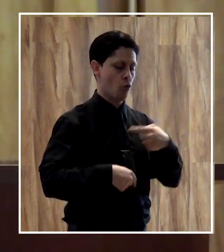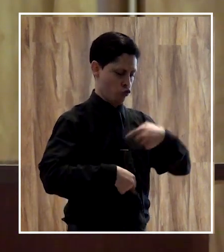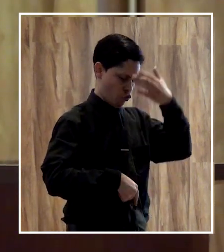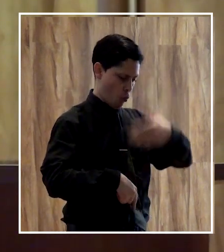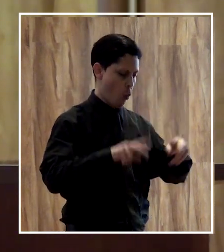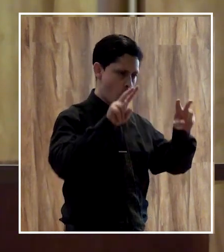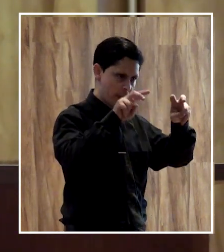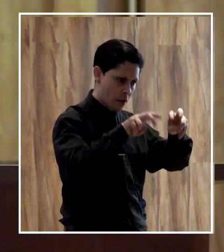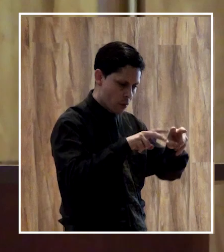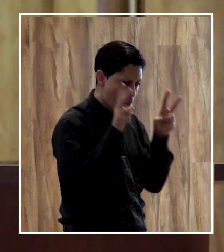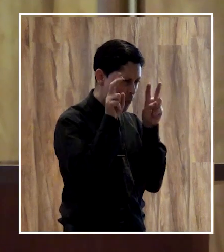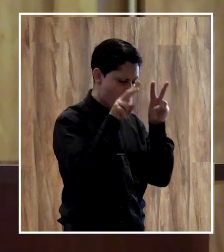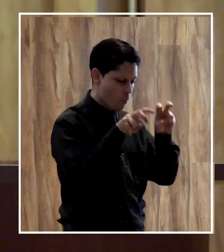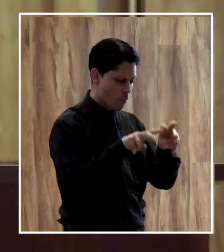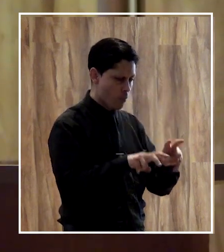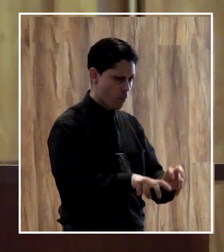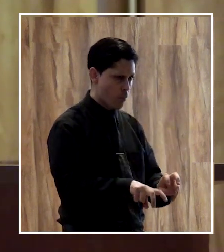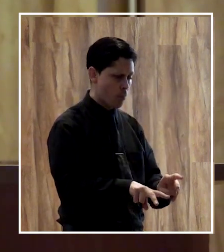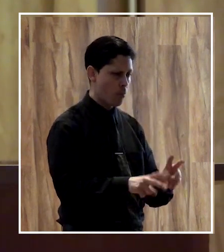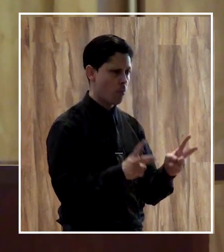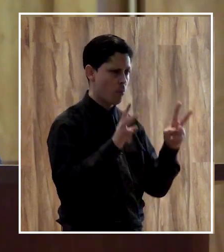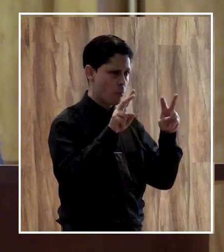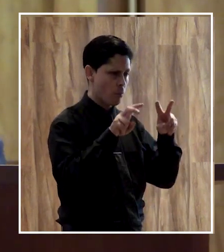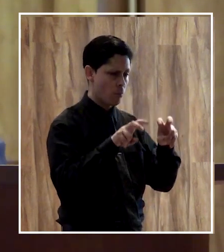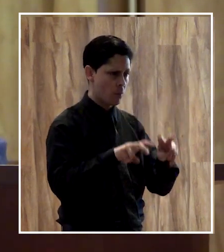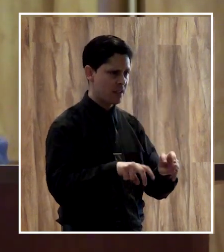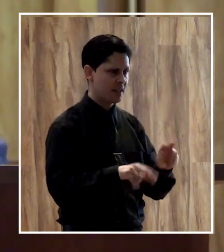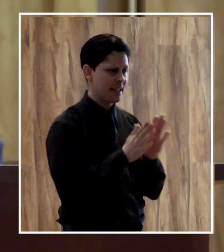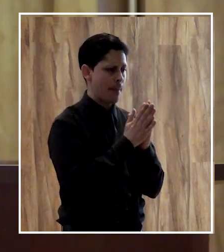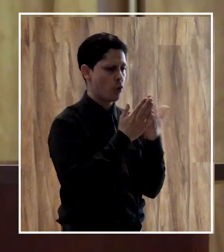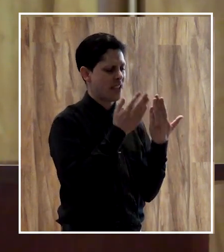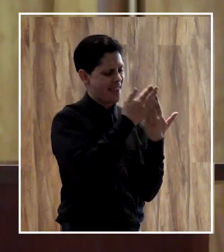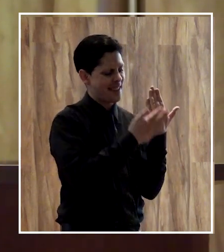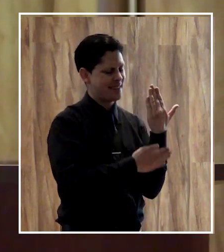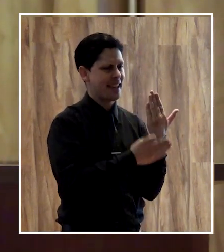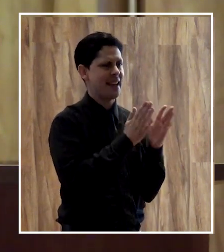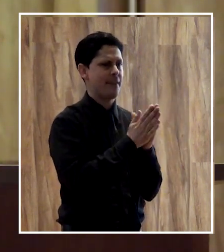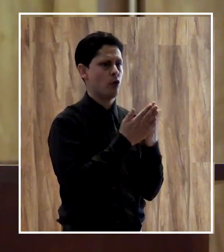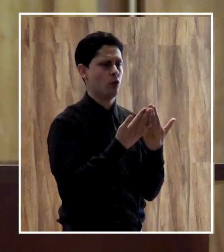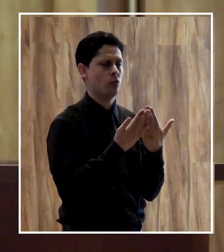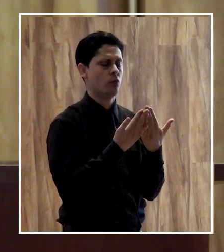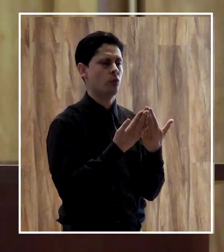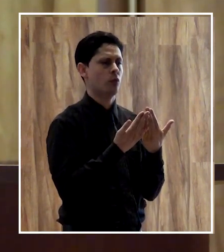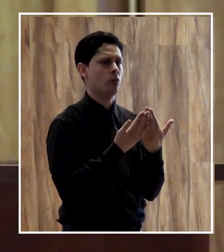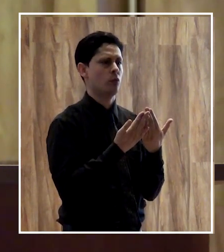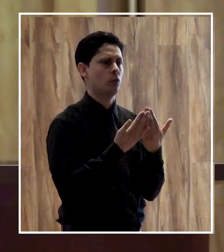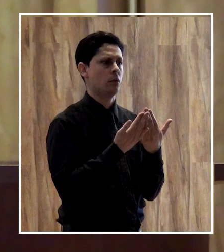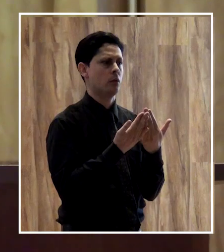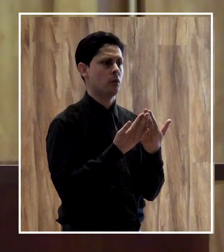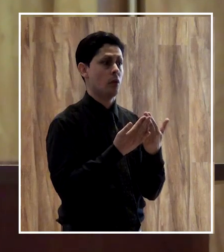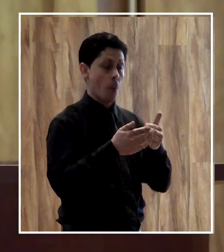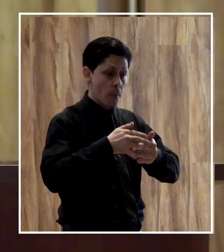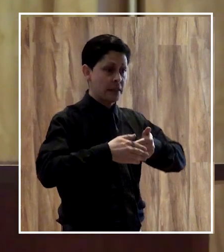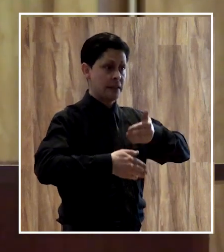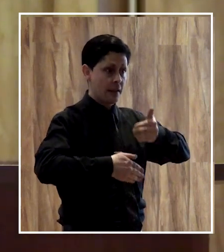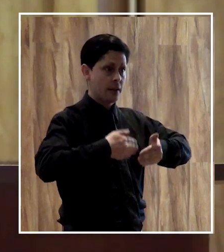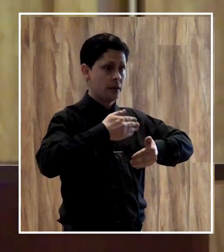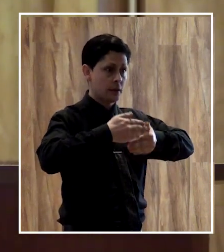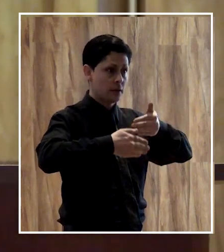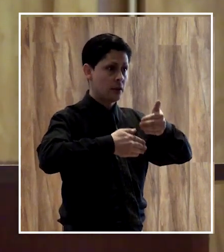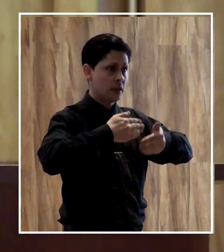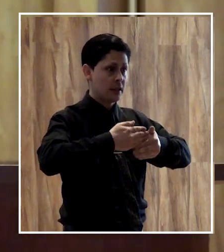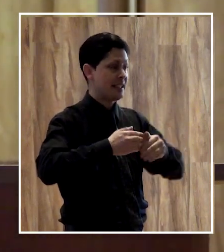1964 como investigador en la portada de ese libro. Estaba